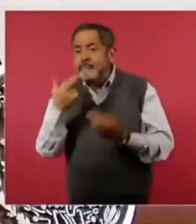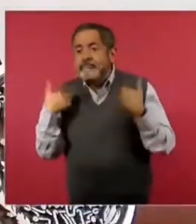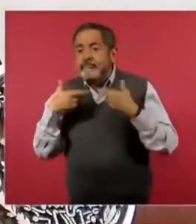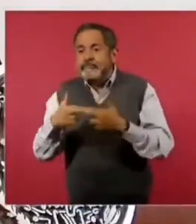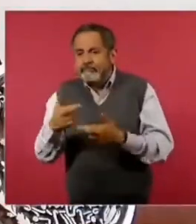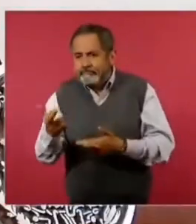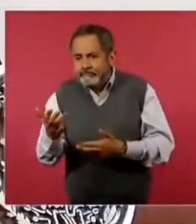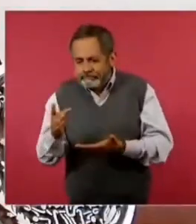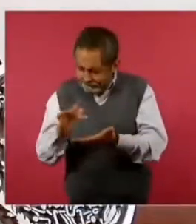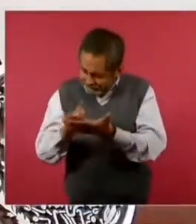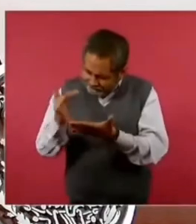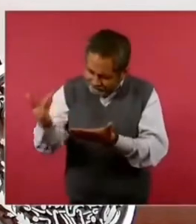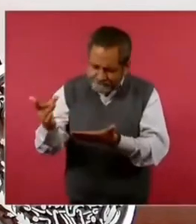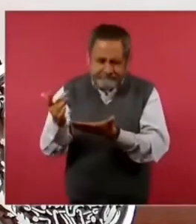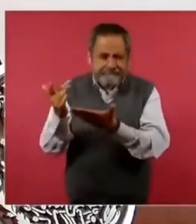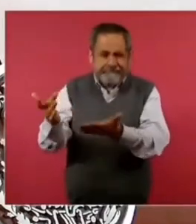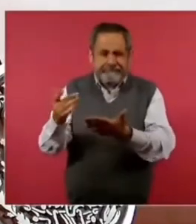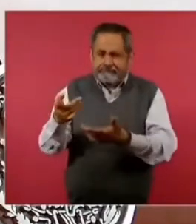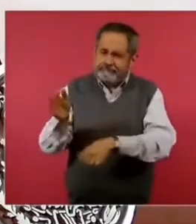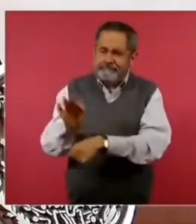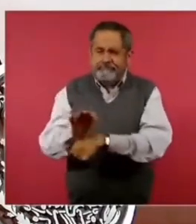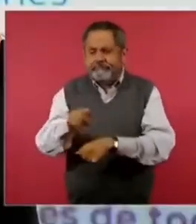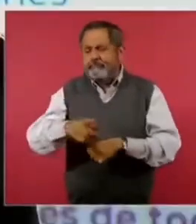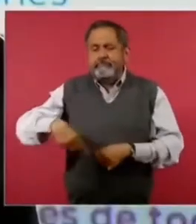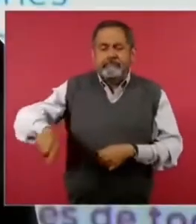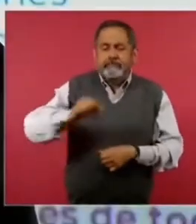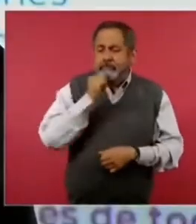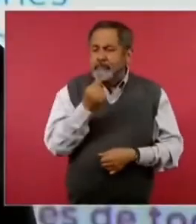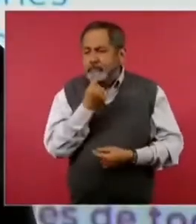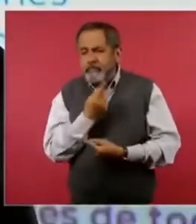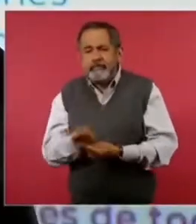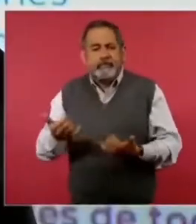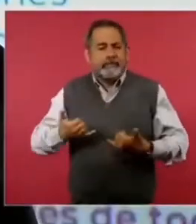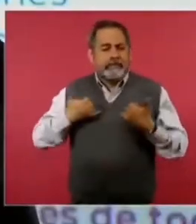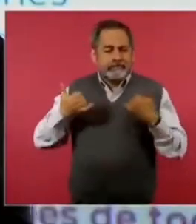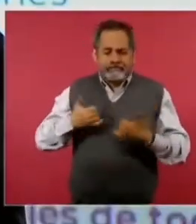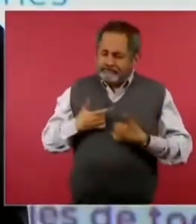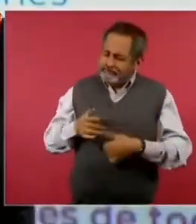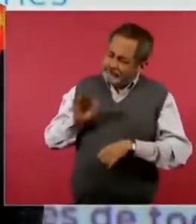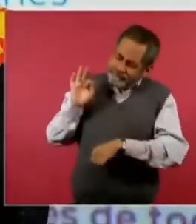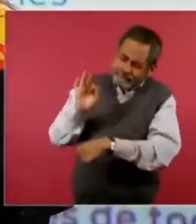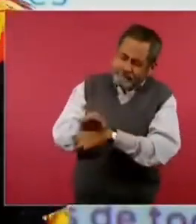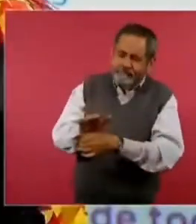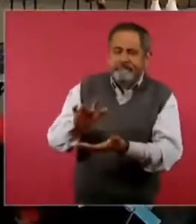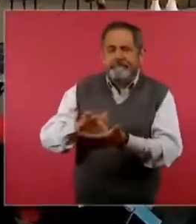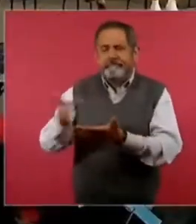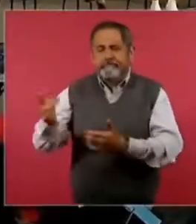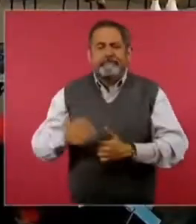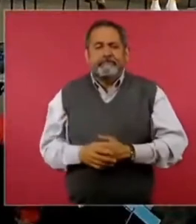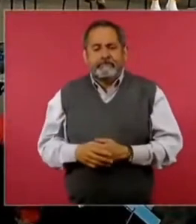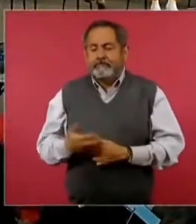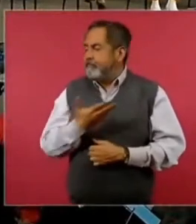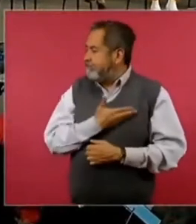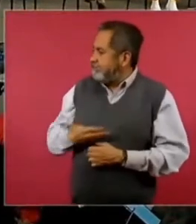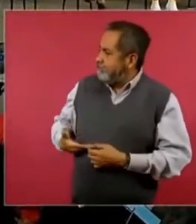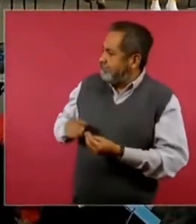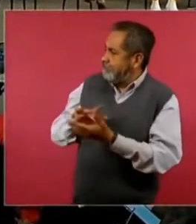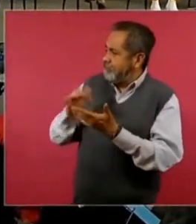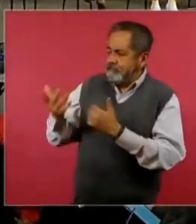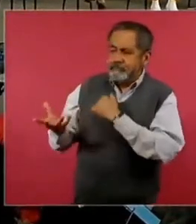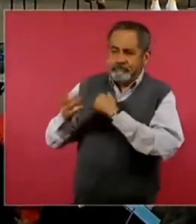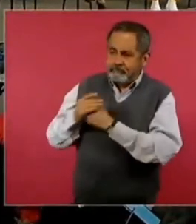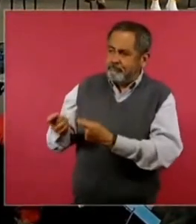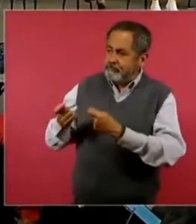gracias por lo que hacen por niñas, niños, jóvenes y adolescentes. Presidente, muchas gracias por